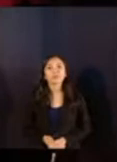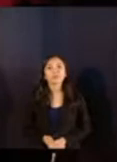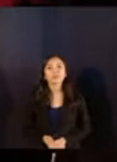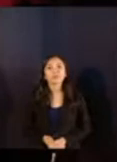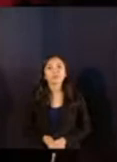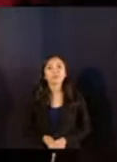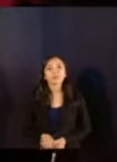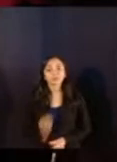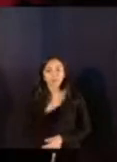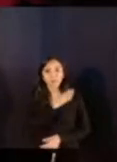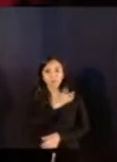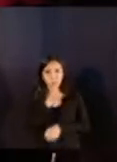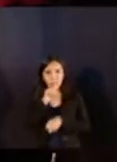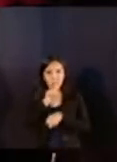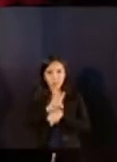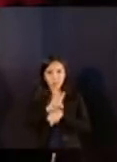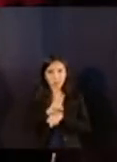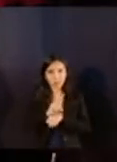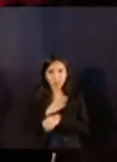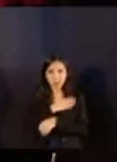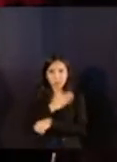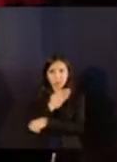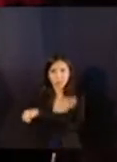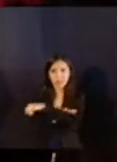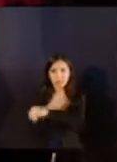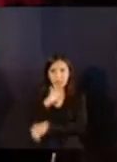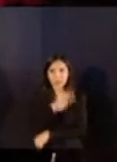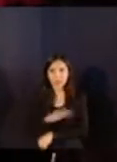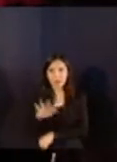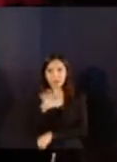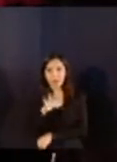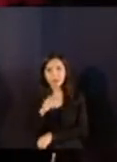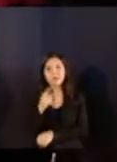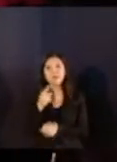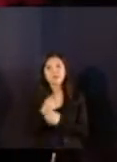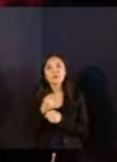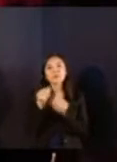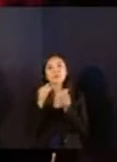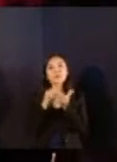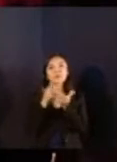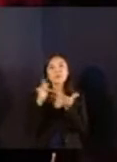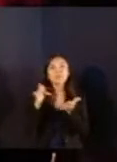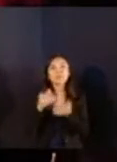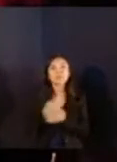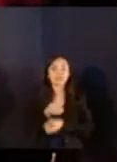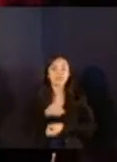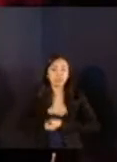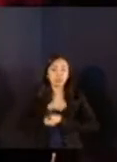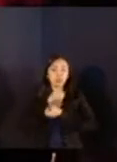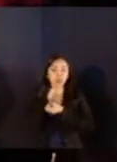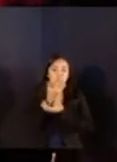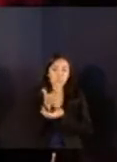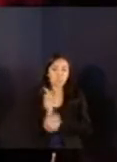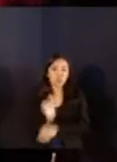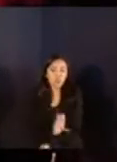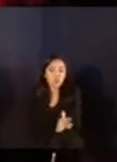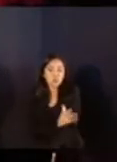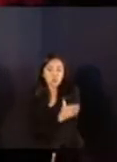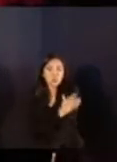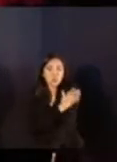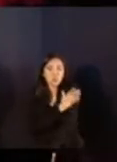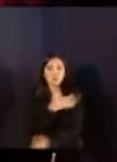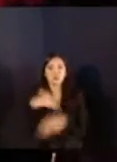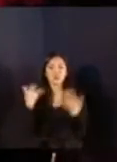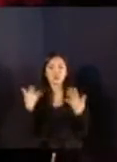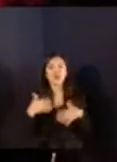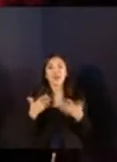Bueno, buenos días, buenas tardes a todos. Antes que nada, muchas gracias por estas palabras tan conmovedoras. La verdad que yo como hijo